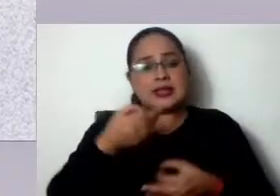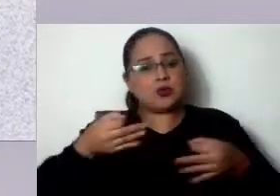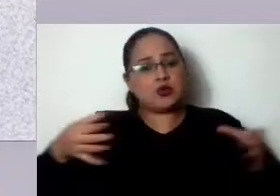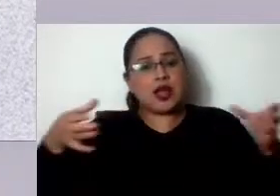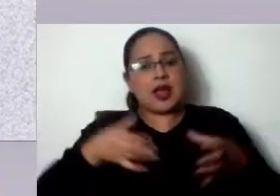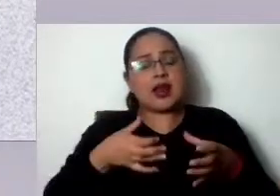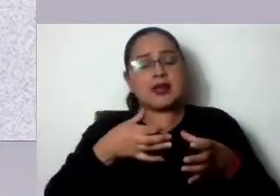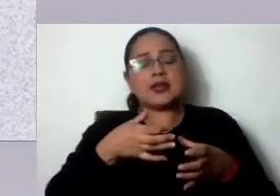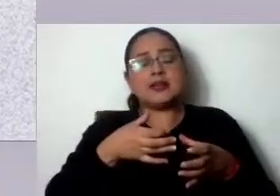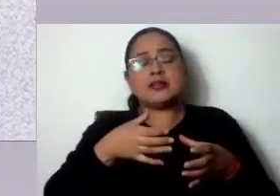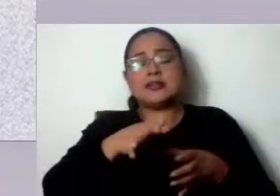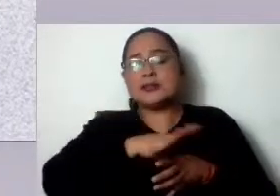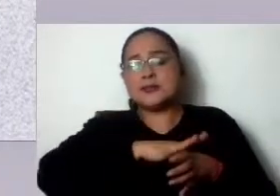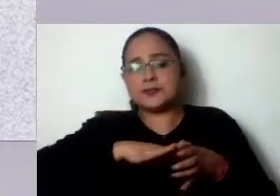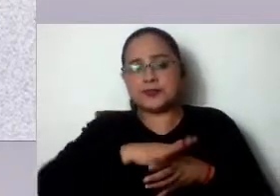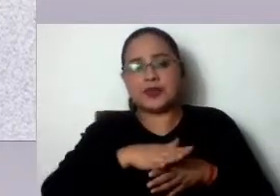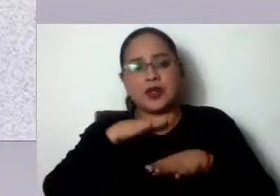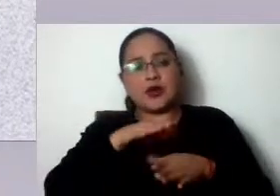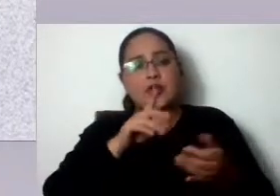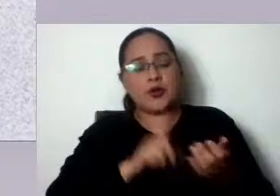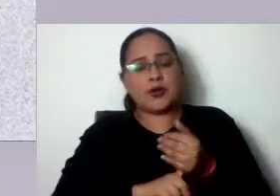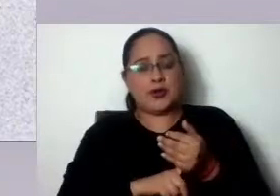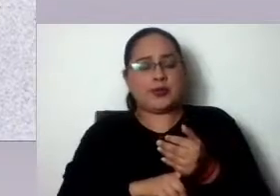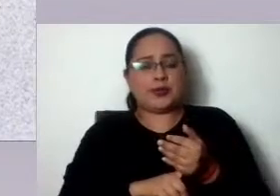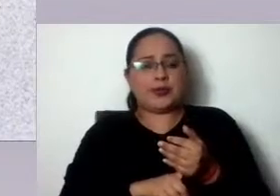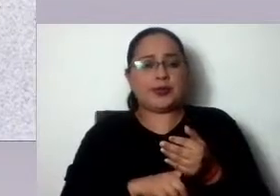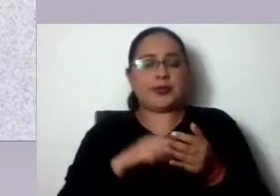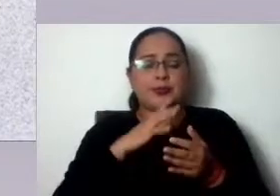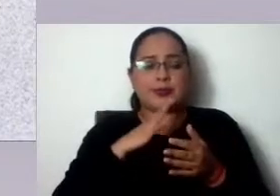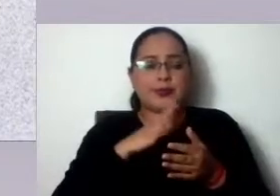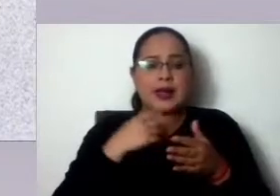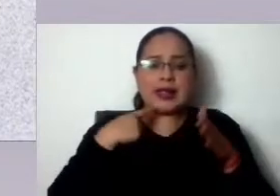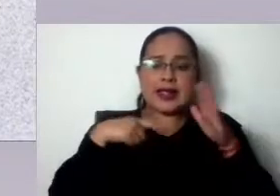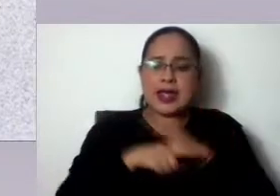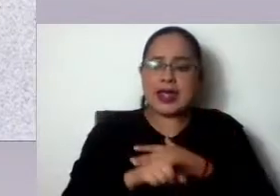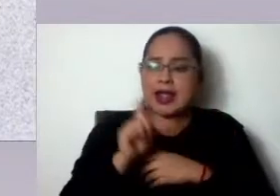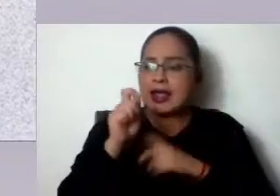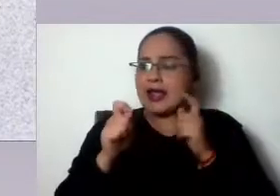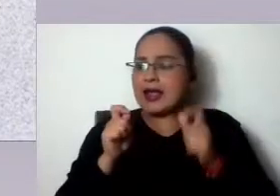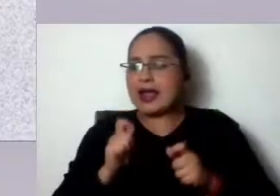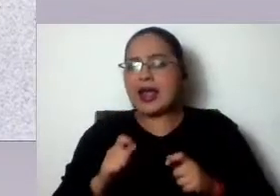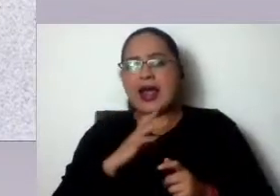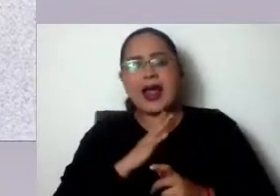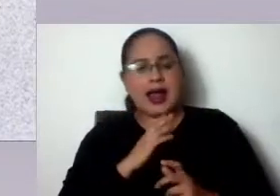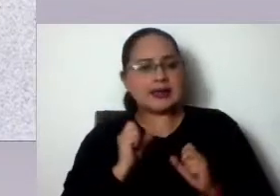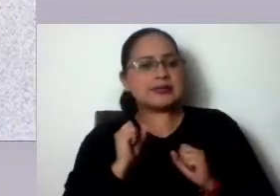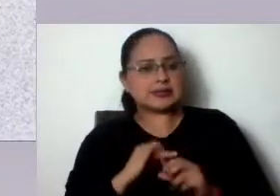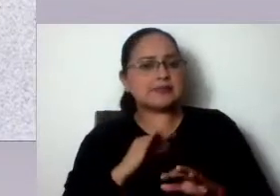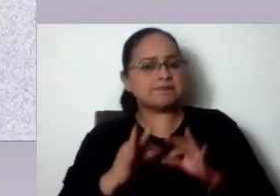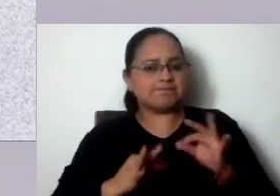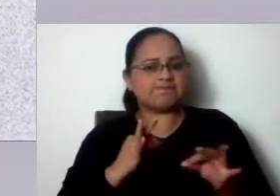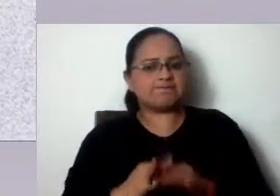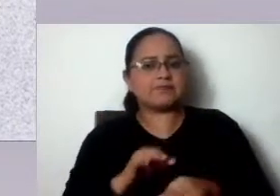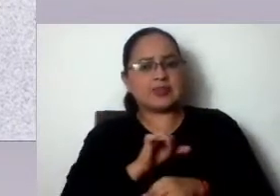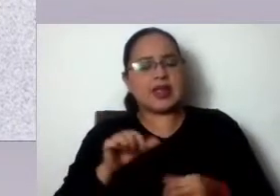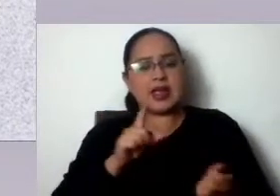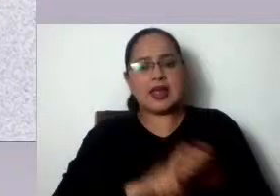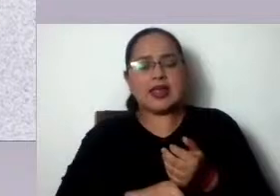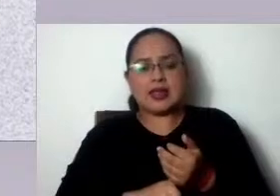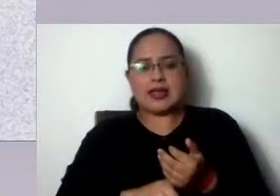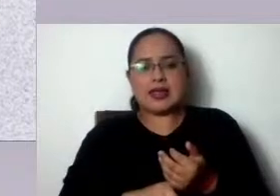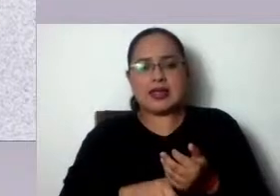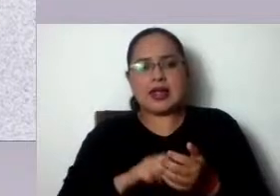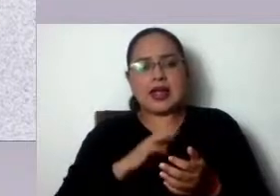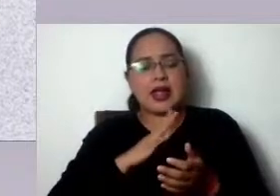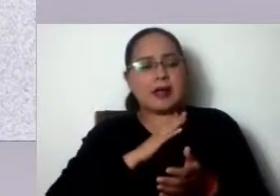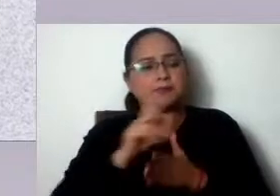contendientes al resolver el recurso de quejas se pronunciaron respecto a la procedencia y alcances de la suspensión provisional en